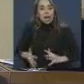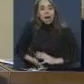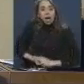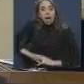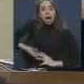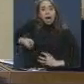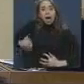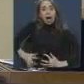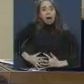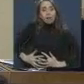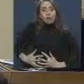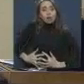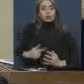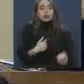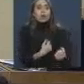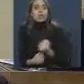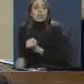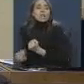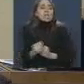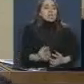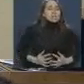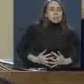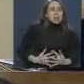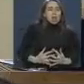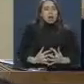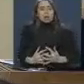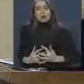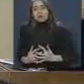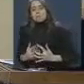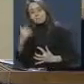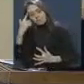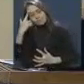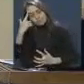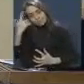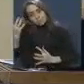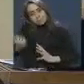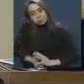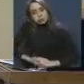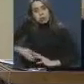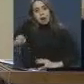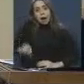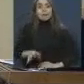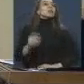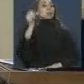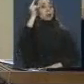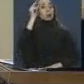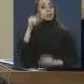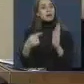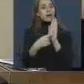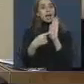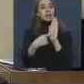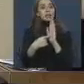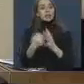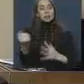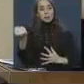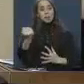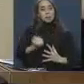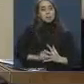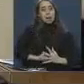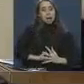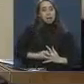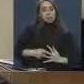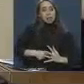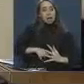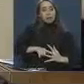la desesperación que la puede llevar a eso, pero también comprende que aquí se está matando a un inocente. Es